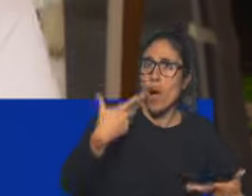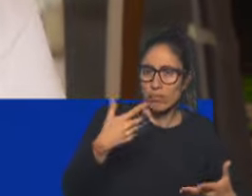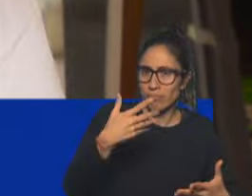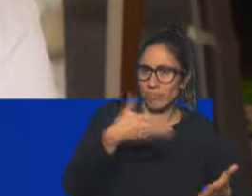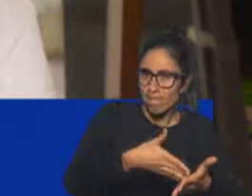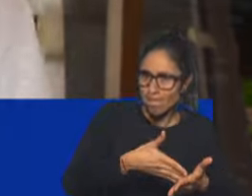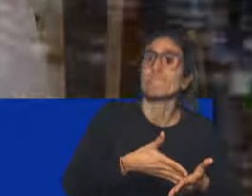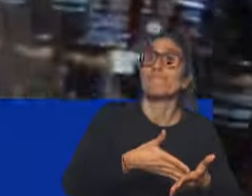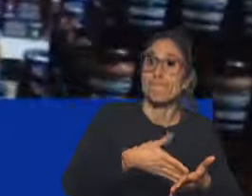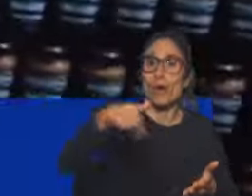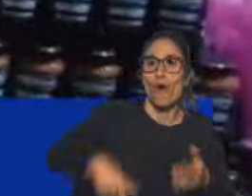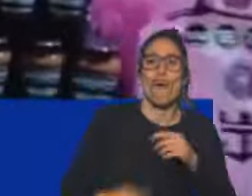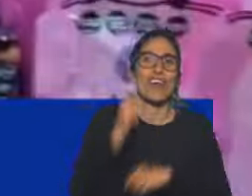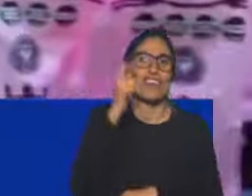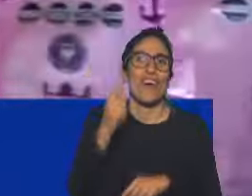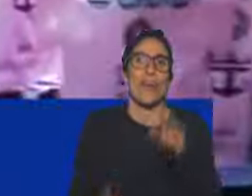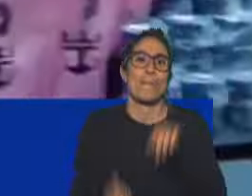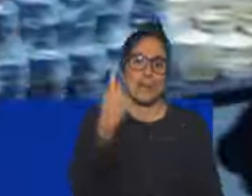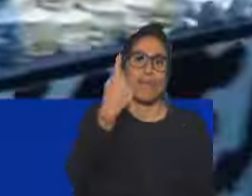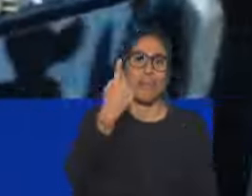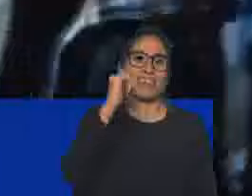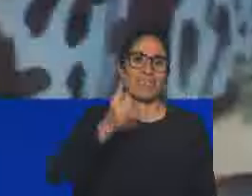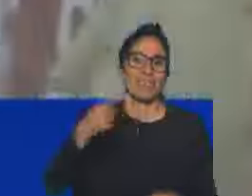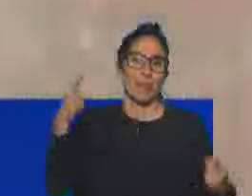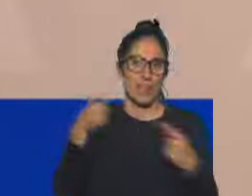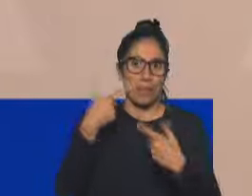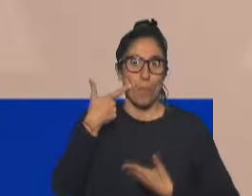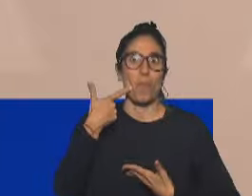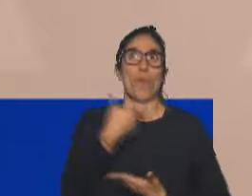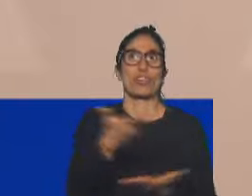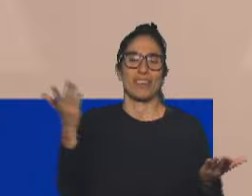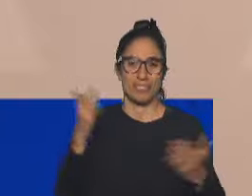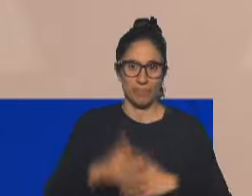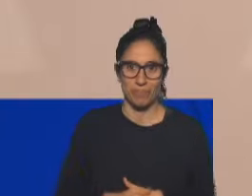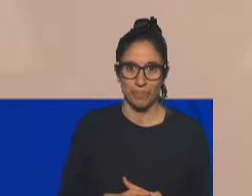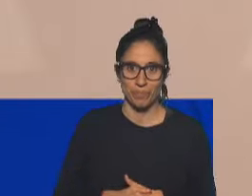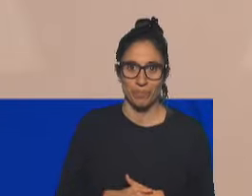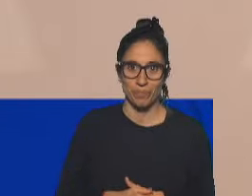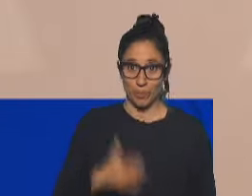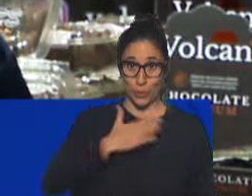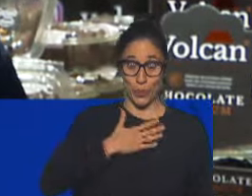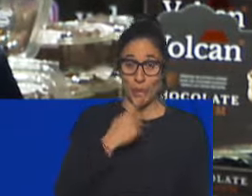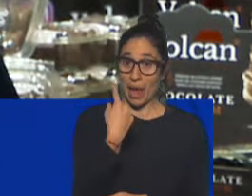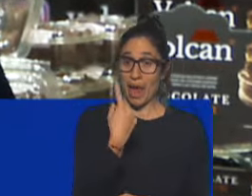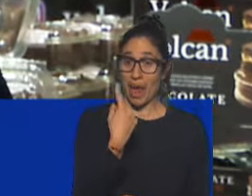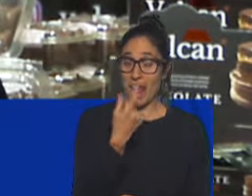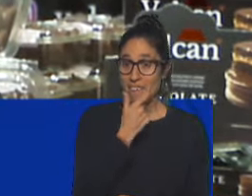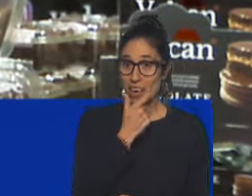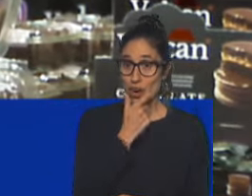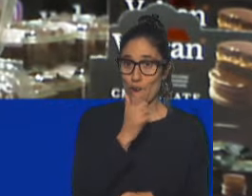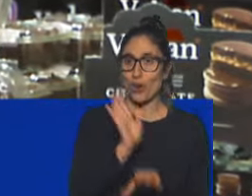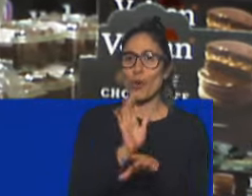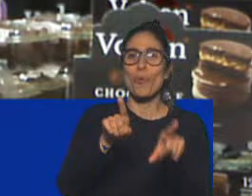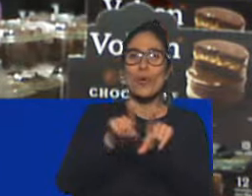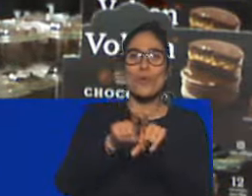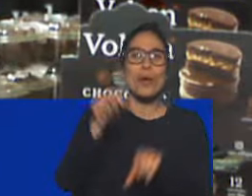acá para cumplir esa función. Nuestro alfajor es puntualmente un alfajor estilo marplatense, con un gran